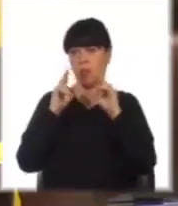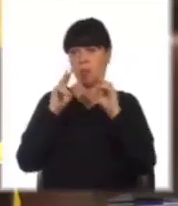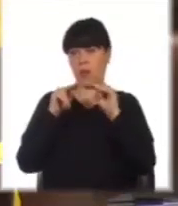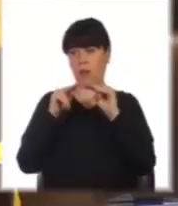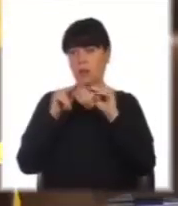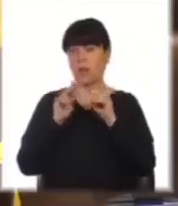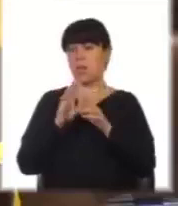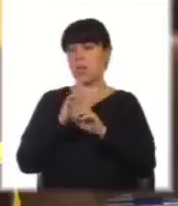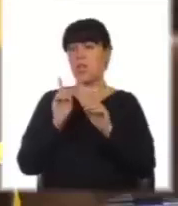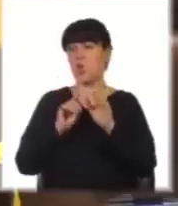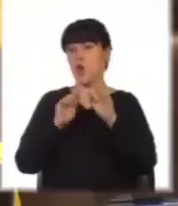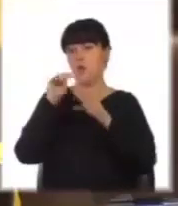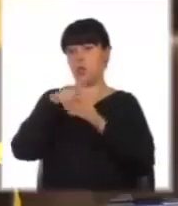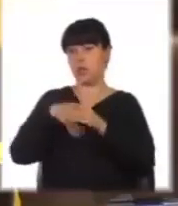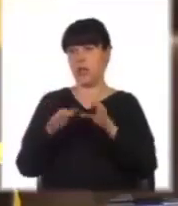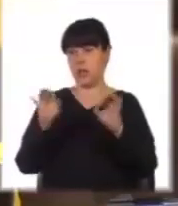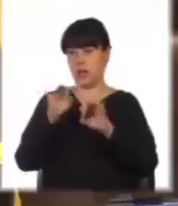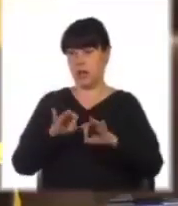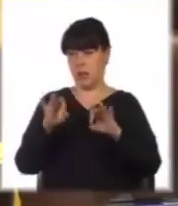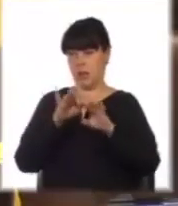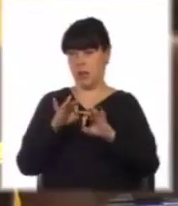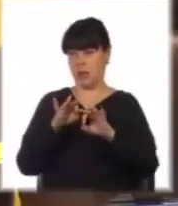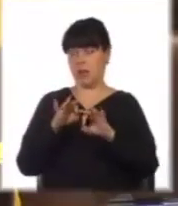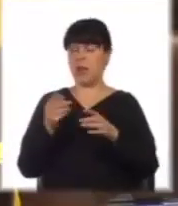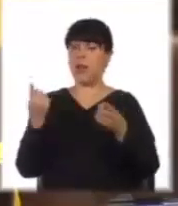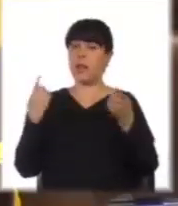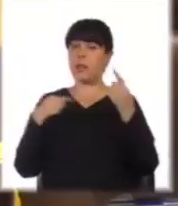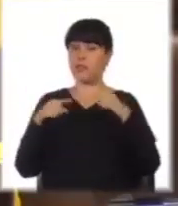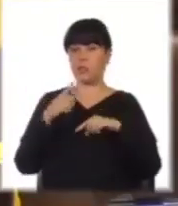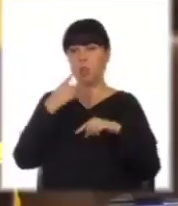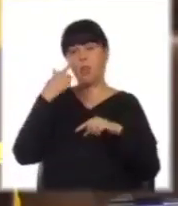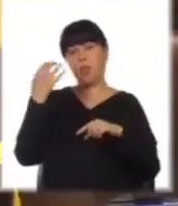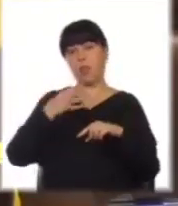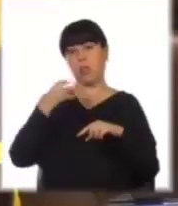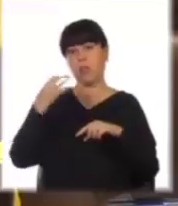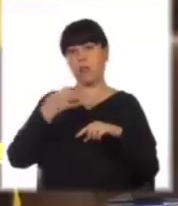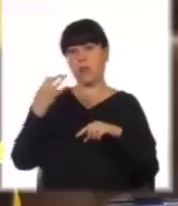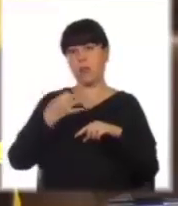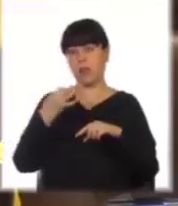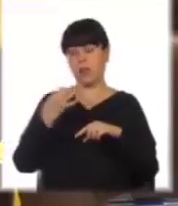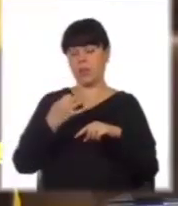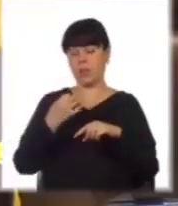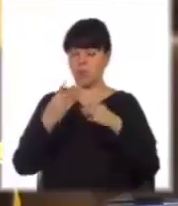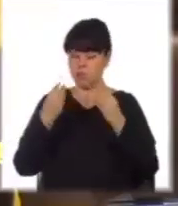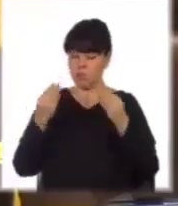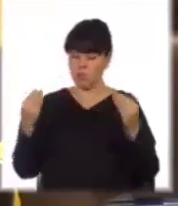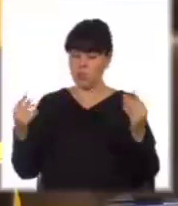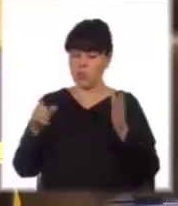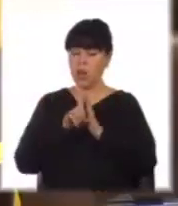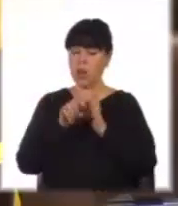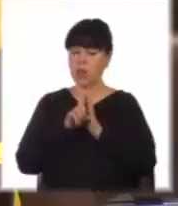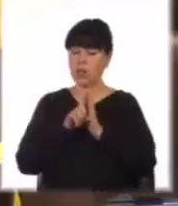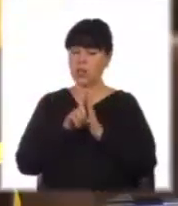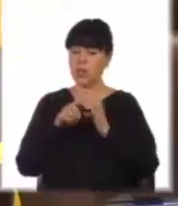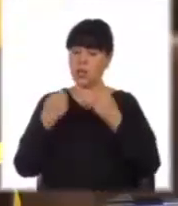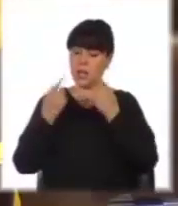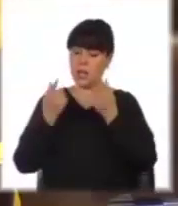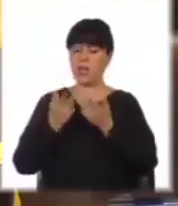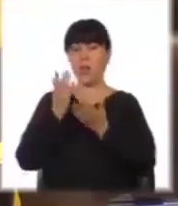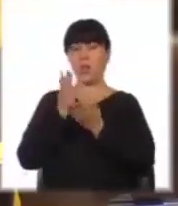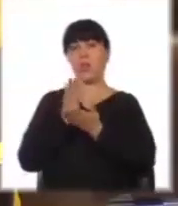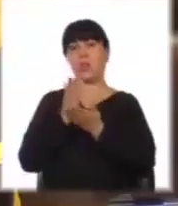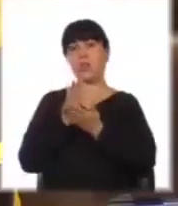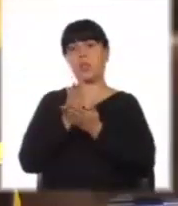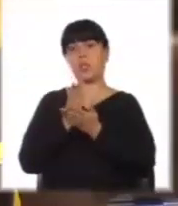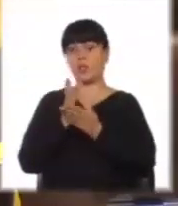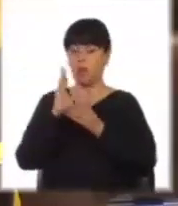pies. Entonces, cierto es que varias leyes que otorgan derechos fueron votadas